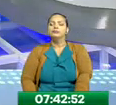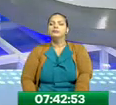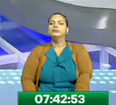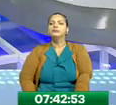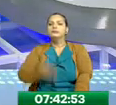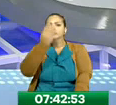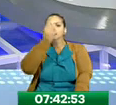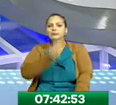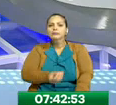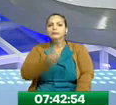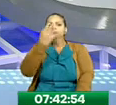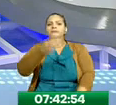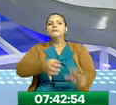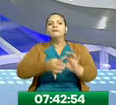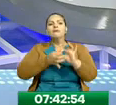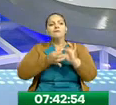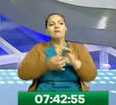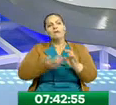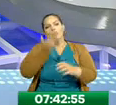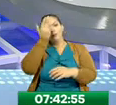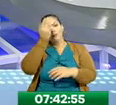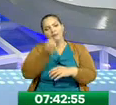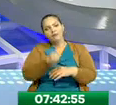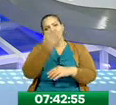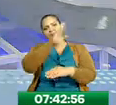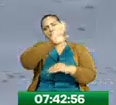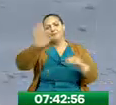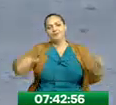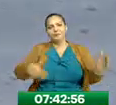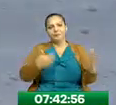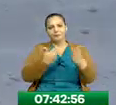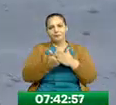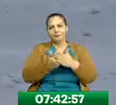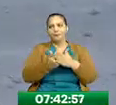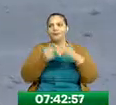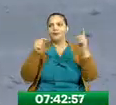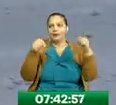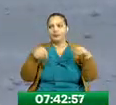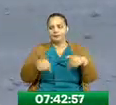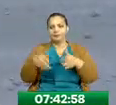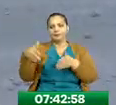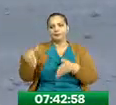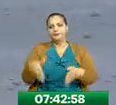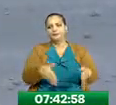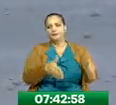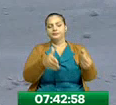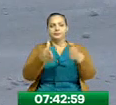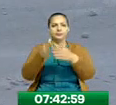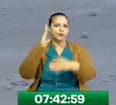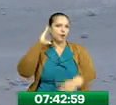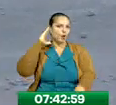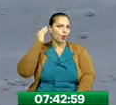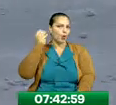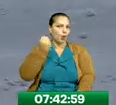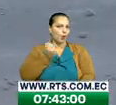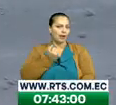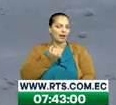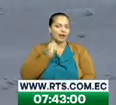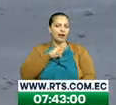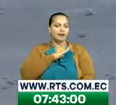Buenos días, compañeros, muy buenos días a todo el país. Me encuentro en la autopista Cuenca Sugues, justamente en el sector de Nulti, lugar